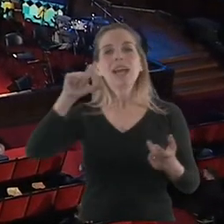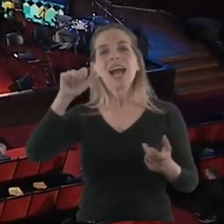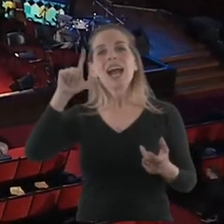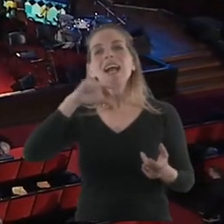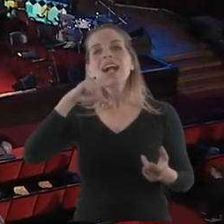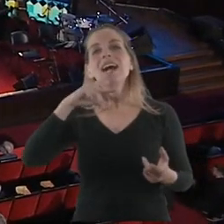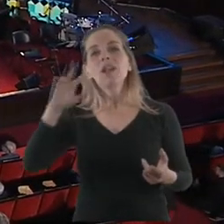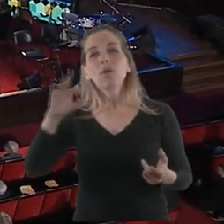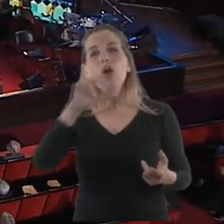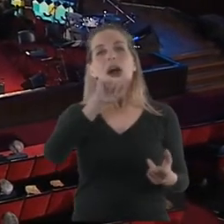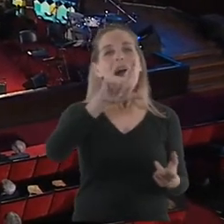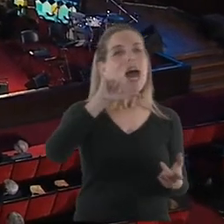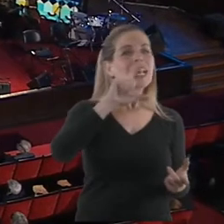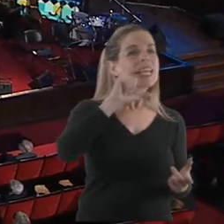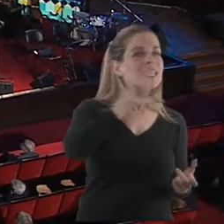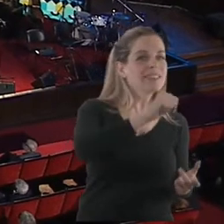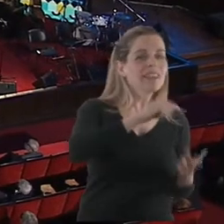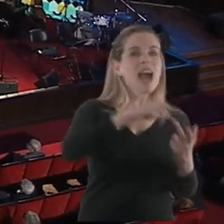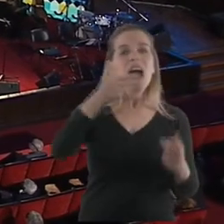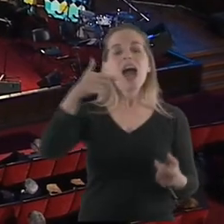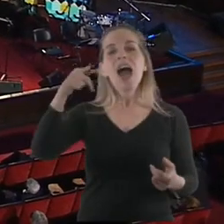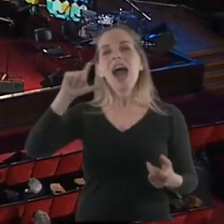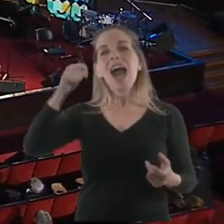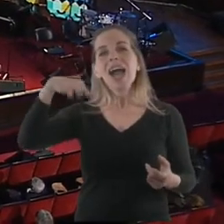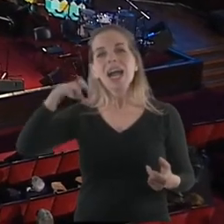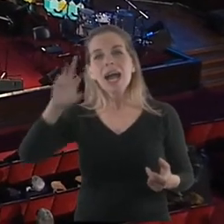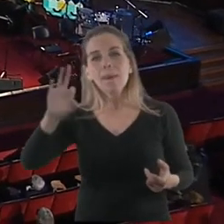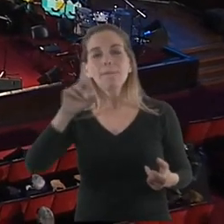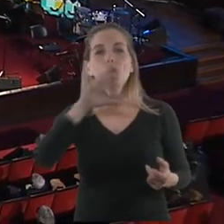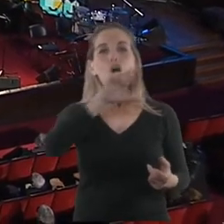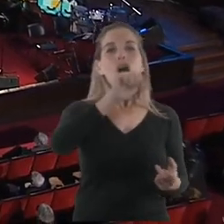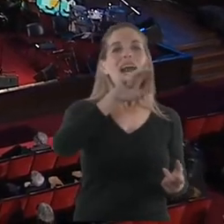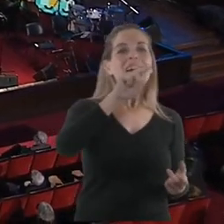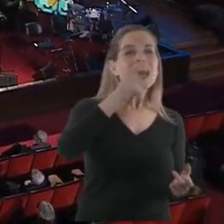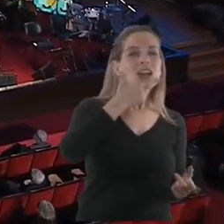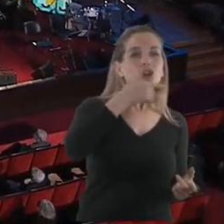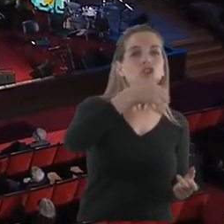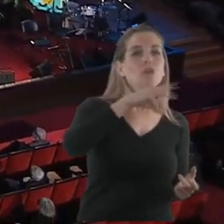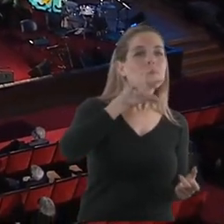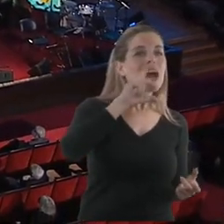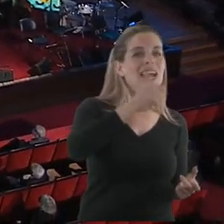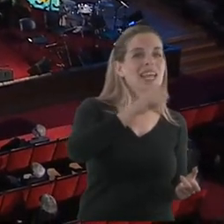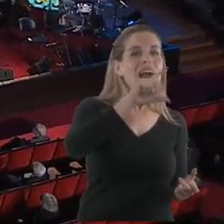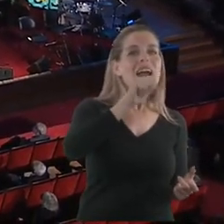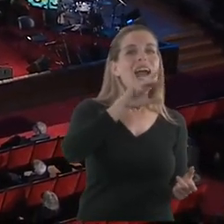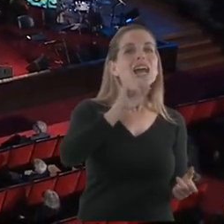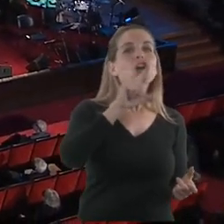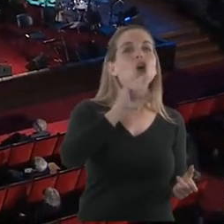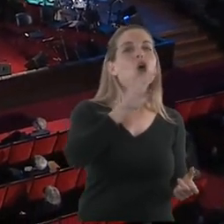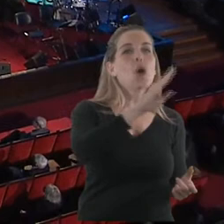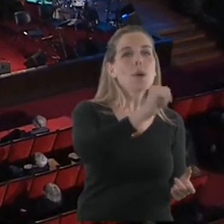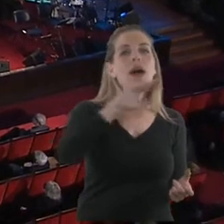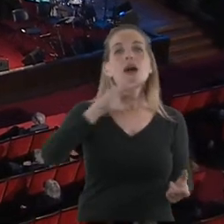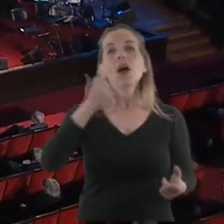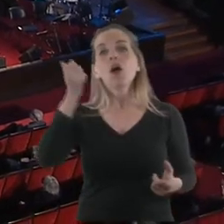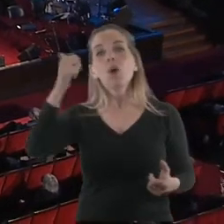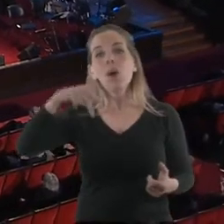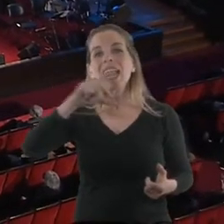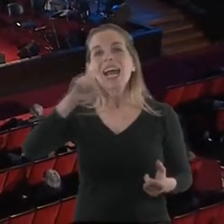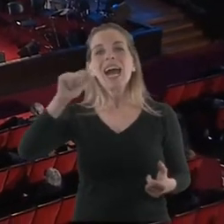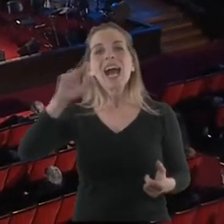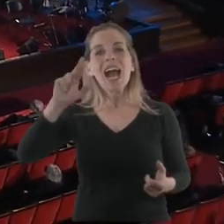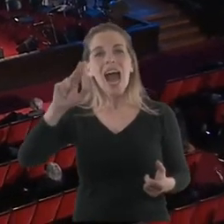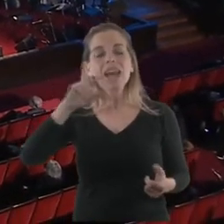Alicia Camilioni, Ana María Campo, Carlos María Cárcova, Juan Carr, Alberto